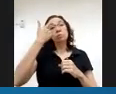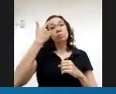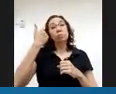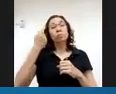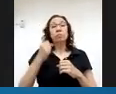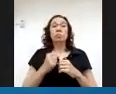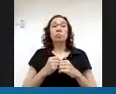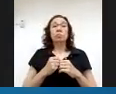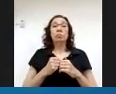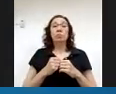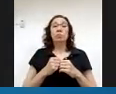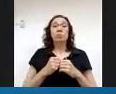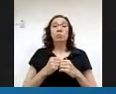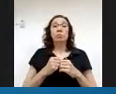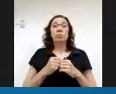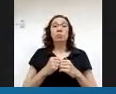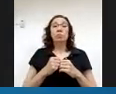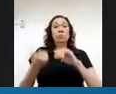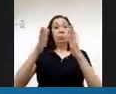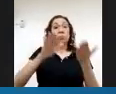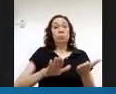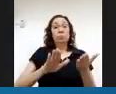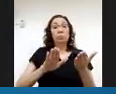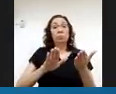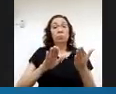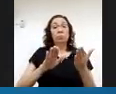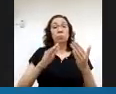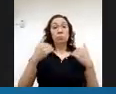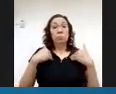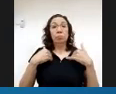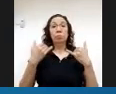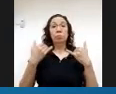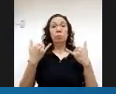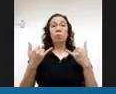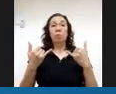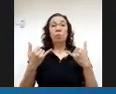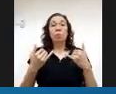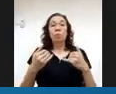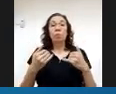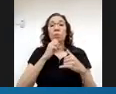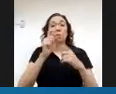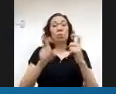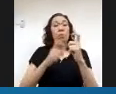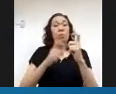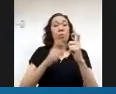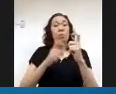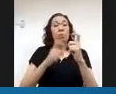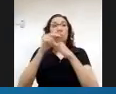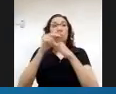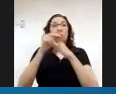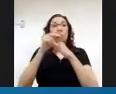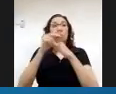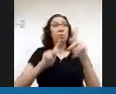porque las muertes que se están dando es justamente en personas